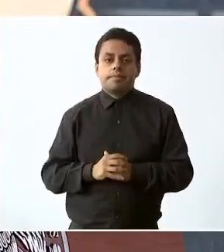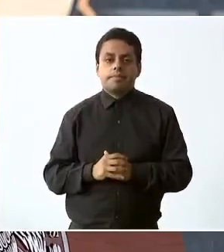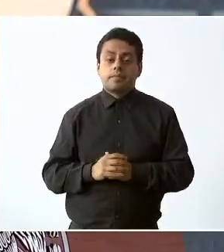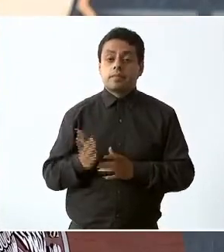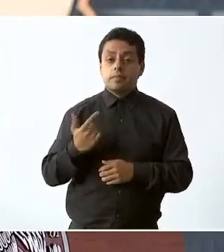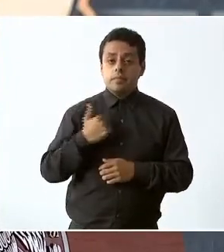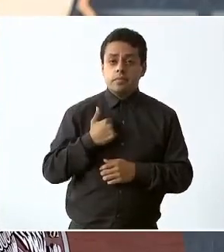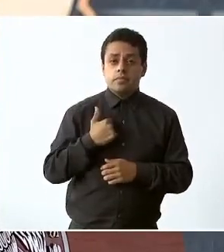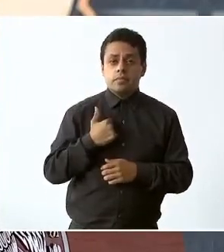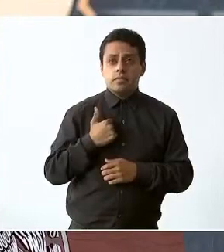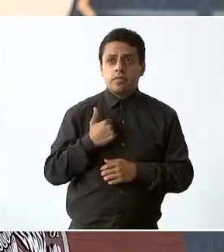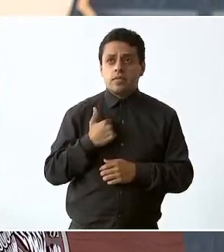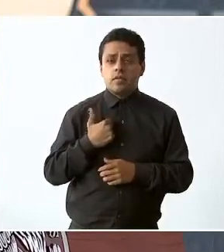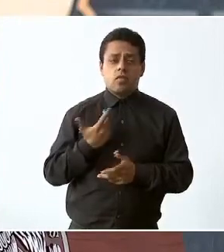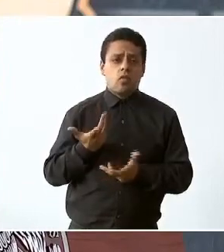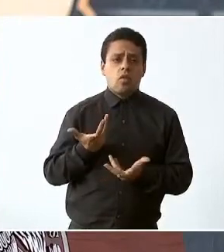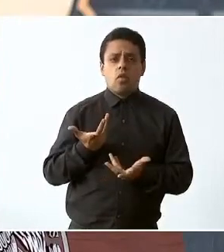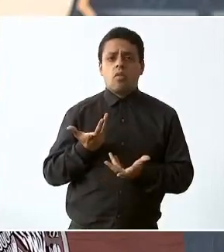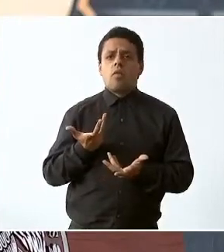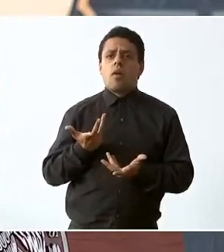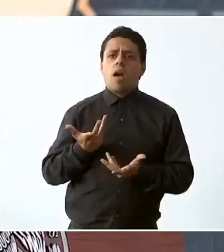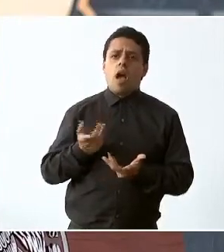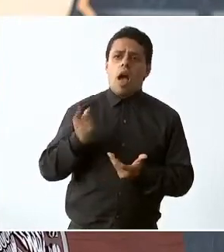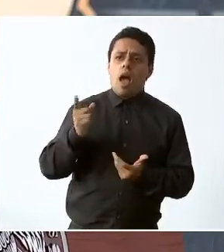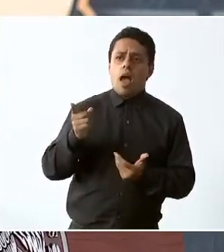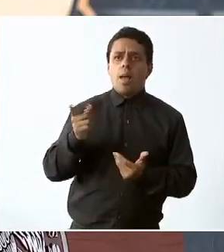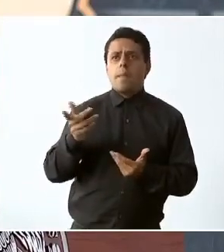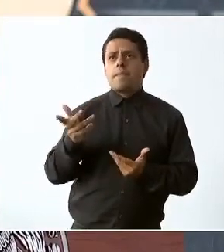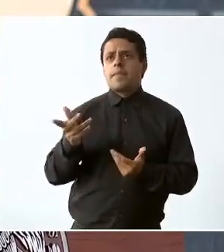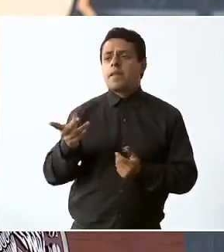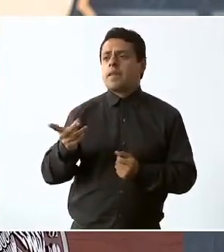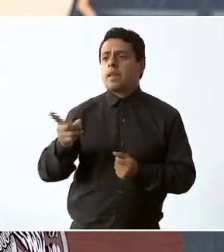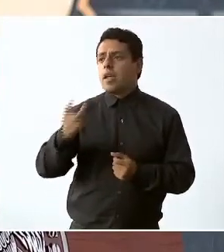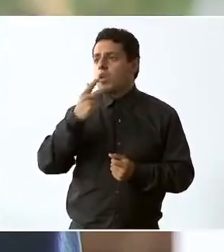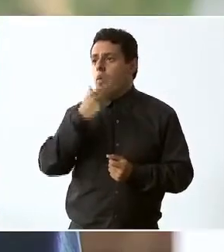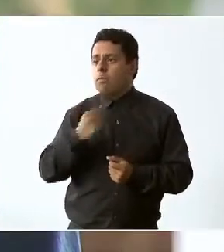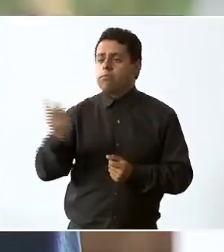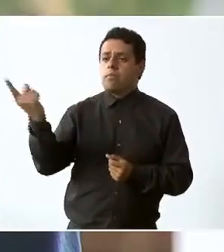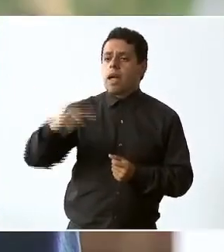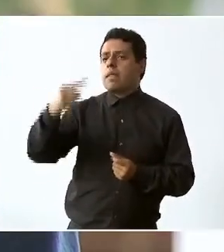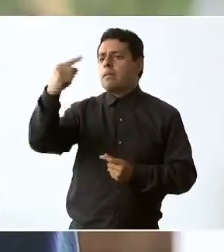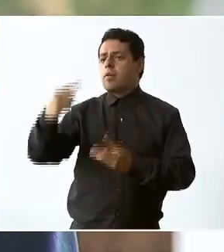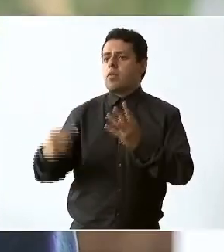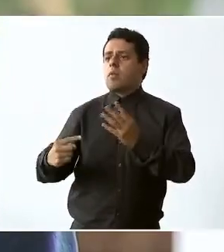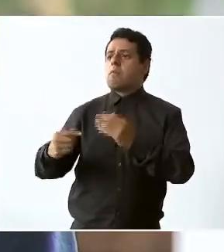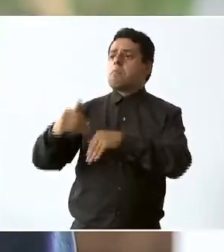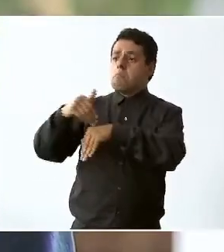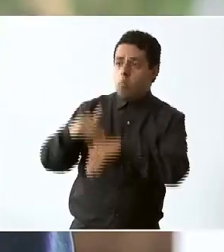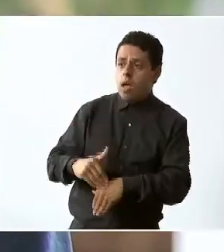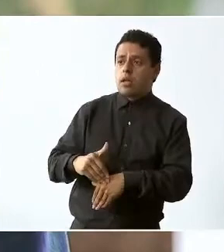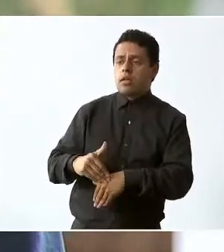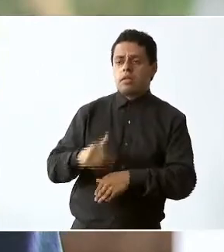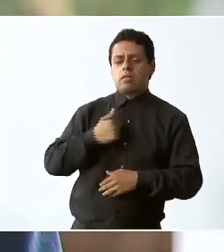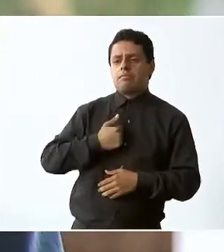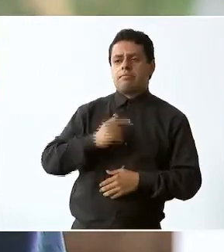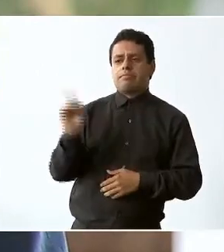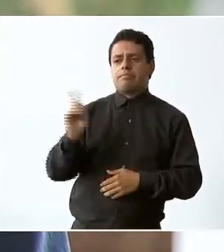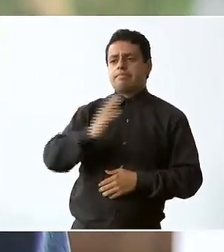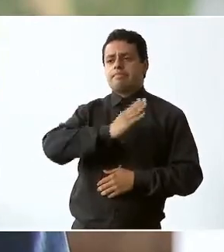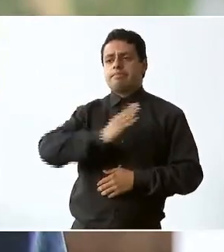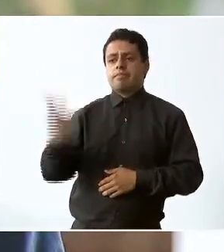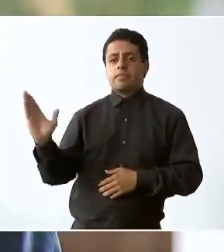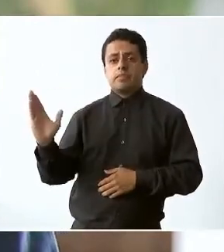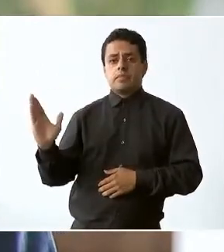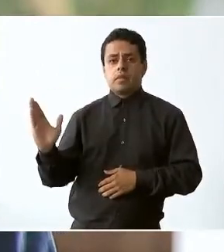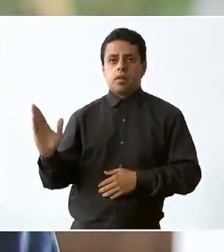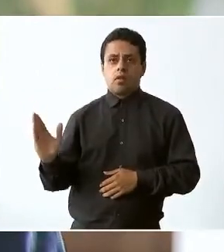Sujetarme a la presión del levita o el escriba, doblegar la frente altiva